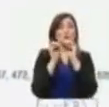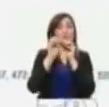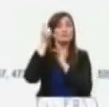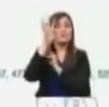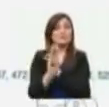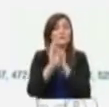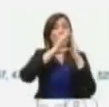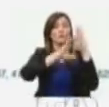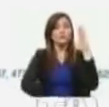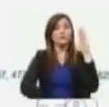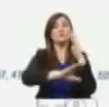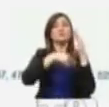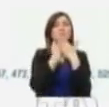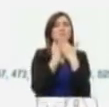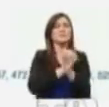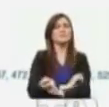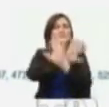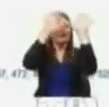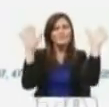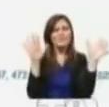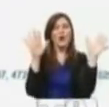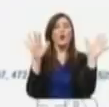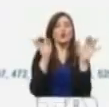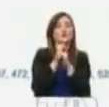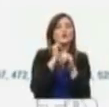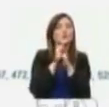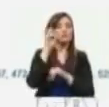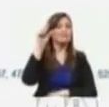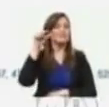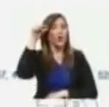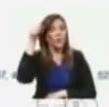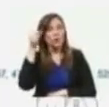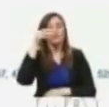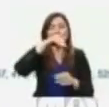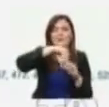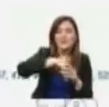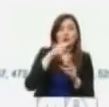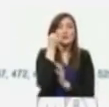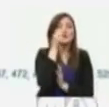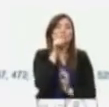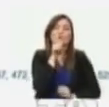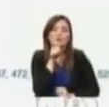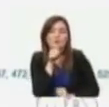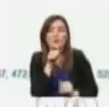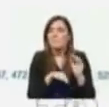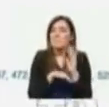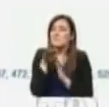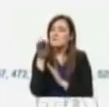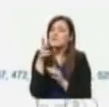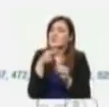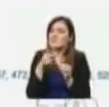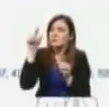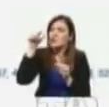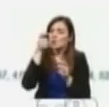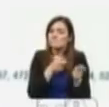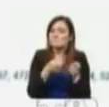16 de la Constitución establece que en las instituciones del Estado y en las entidades de derecho privado en las que haya